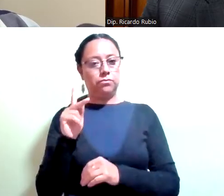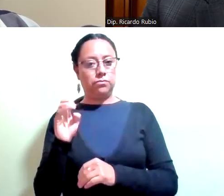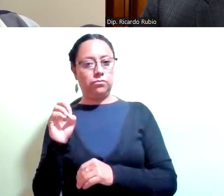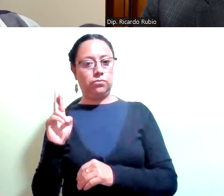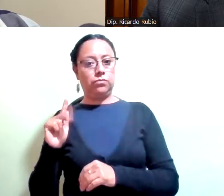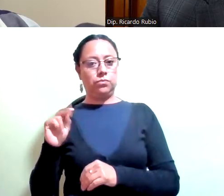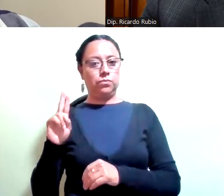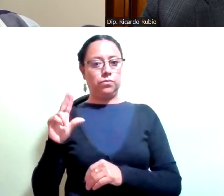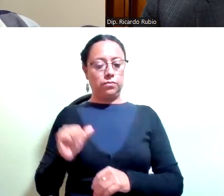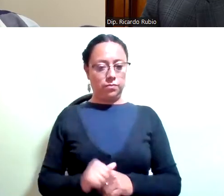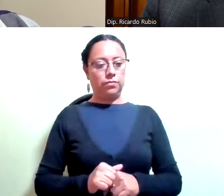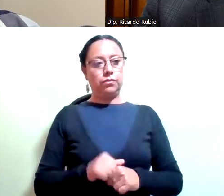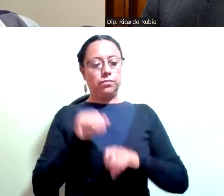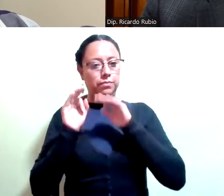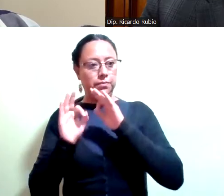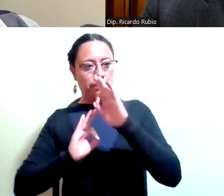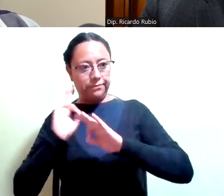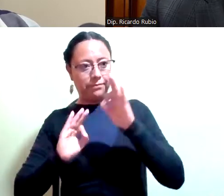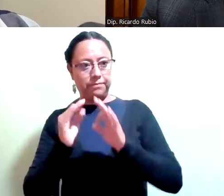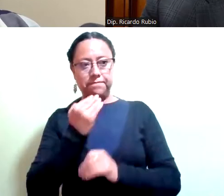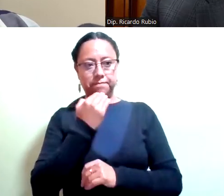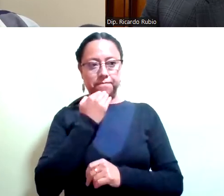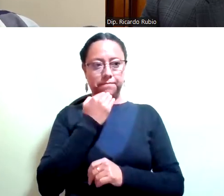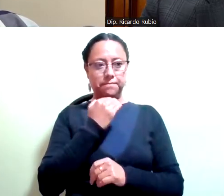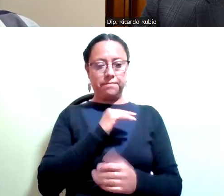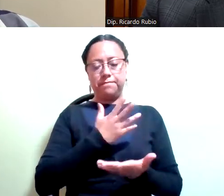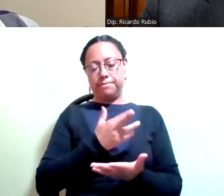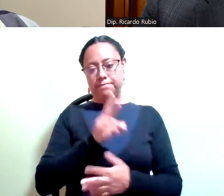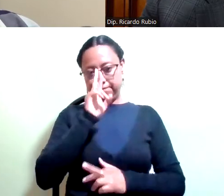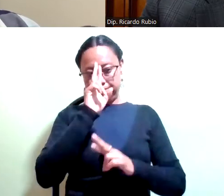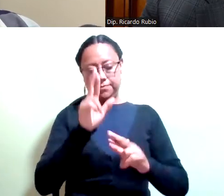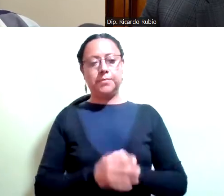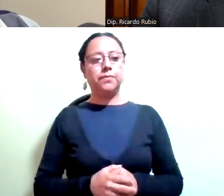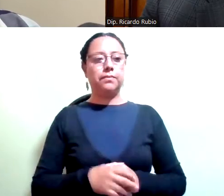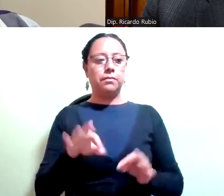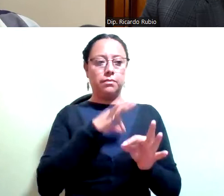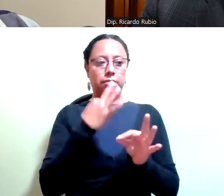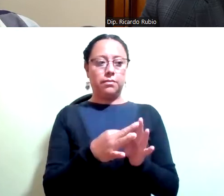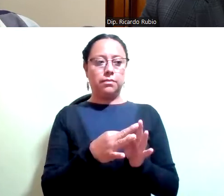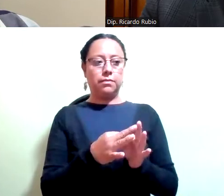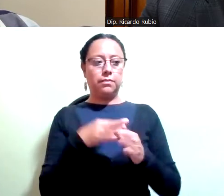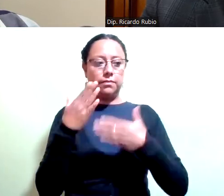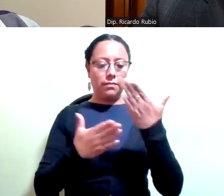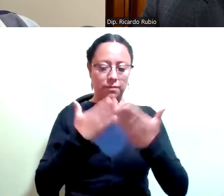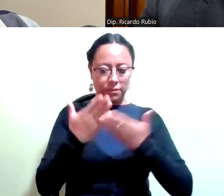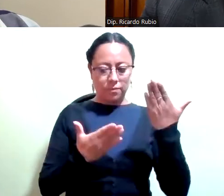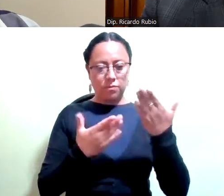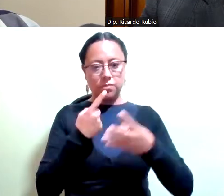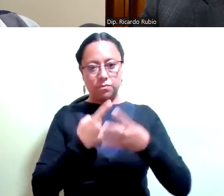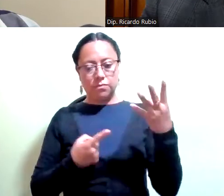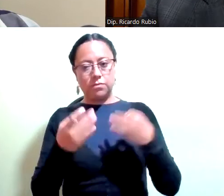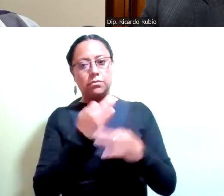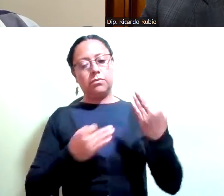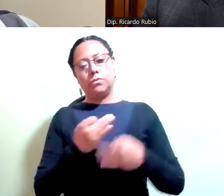digno y respetuoso. Y hasta ahí termina, luego después dice, de calidad. Esto ya viene parte de lo que ya está